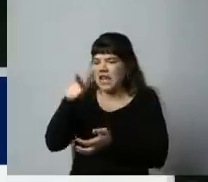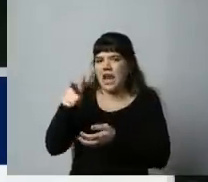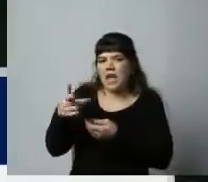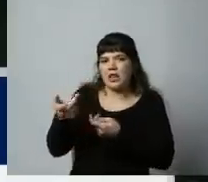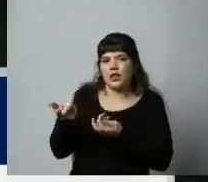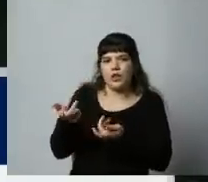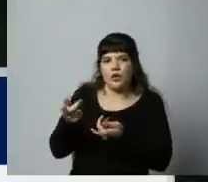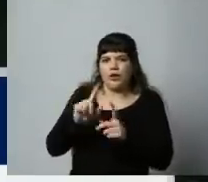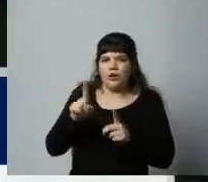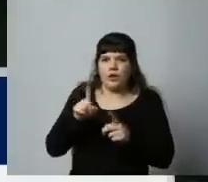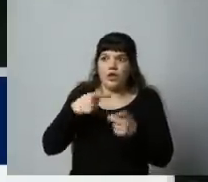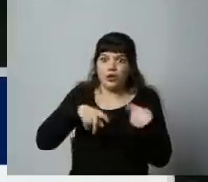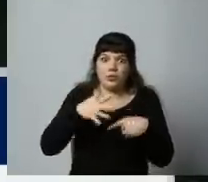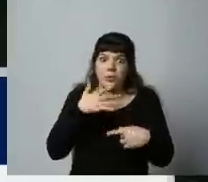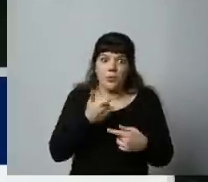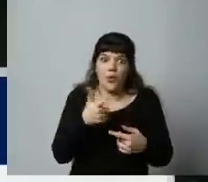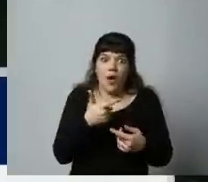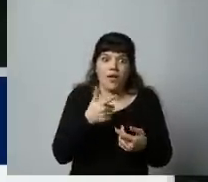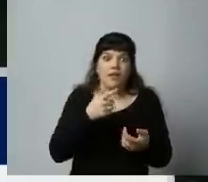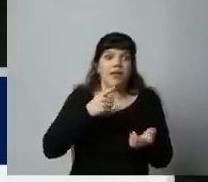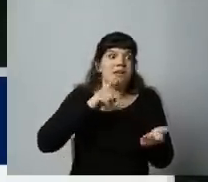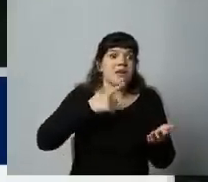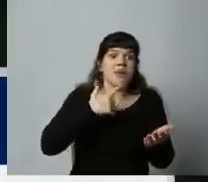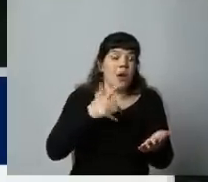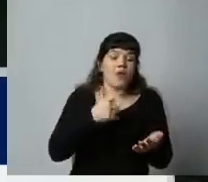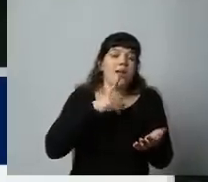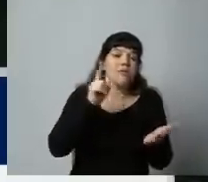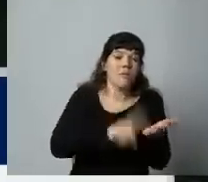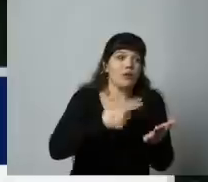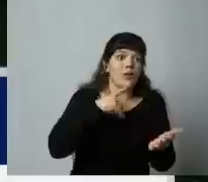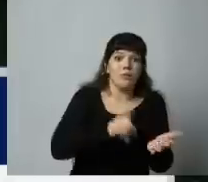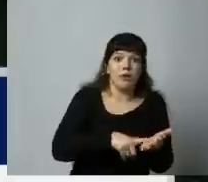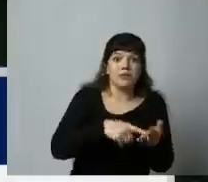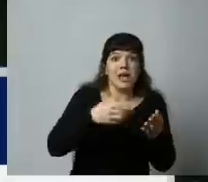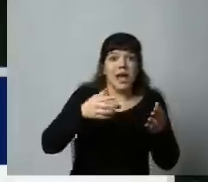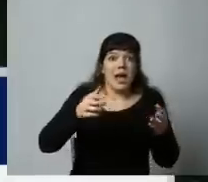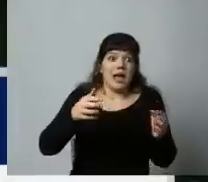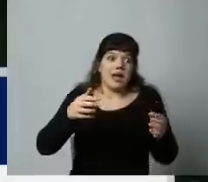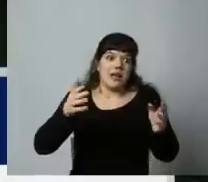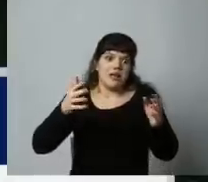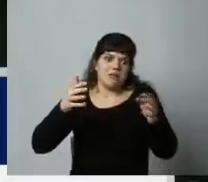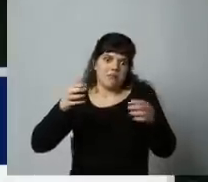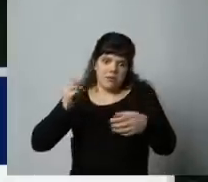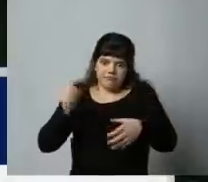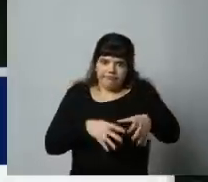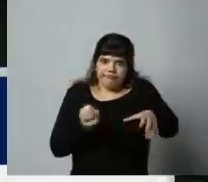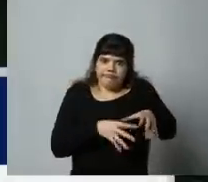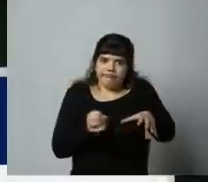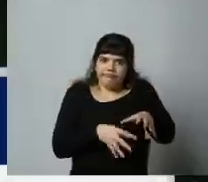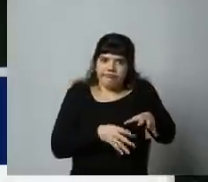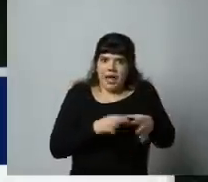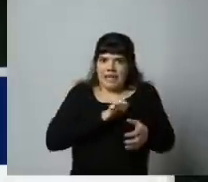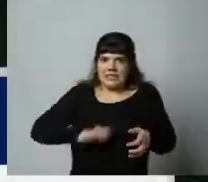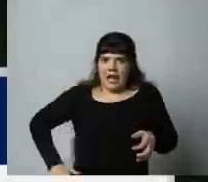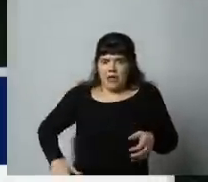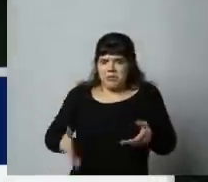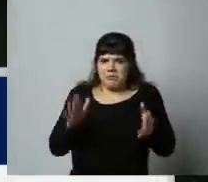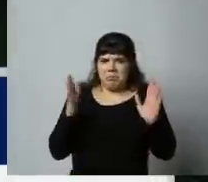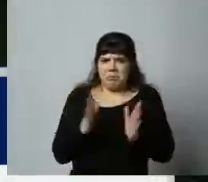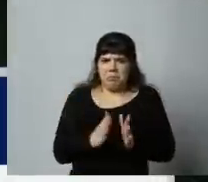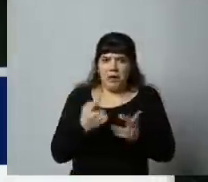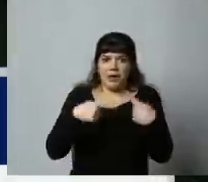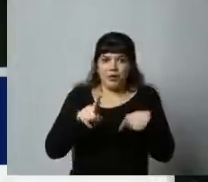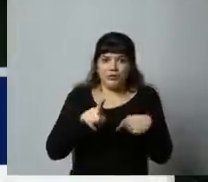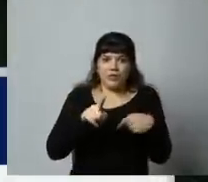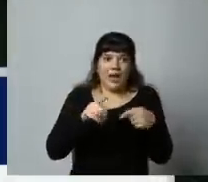significa menos recaudación digo más exoneraciones significa menos ación Y si hay menos recaudación el ajuste va a ser mayor no